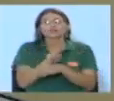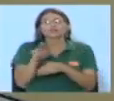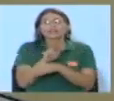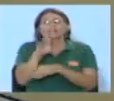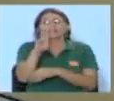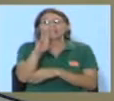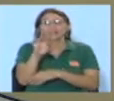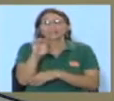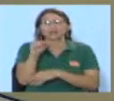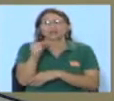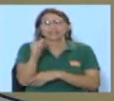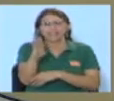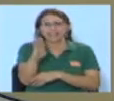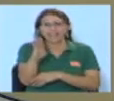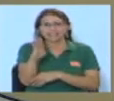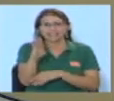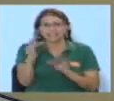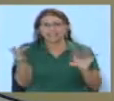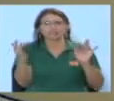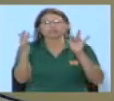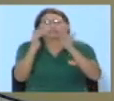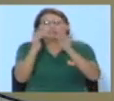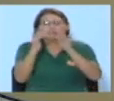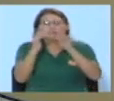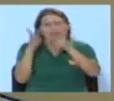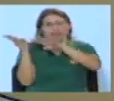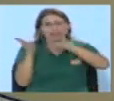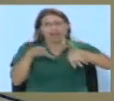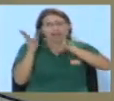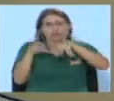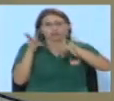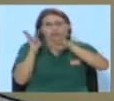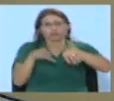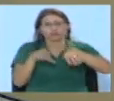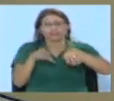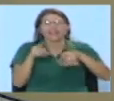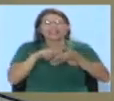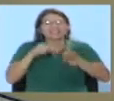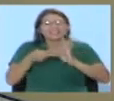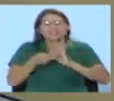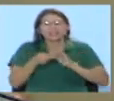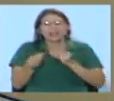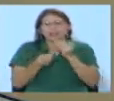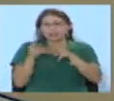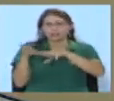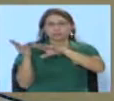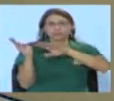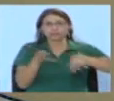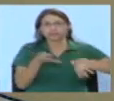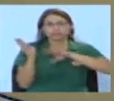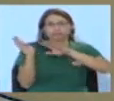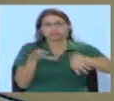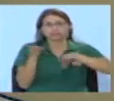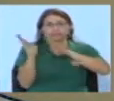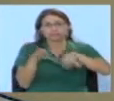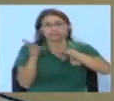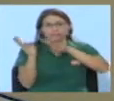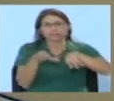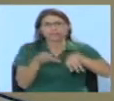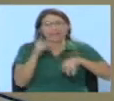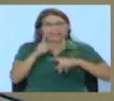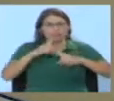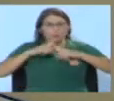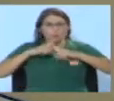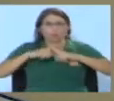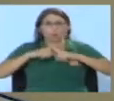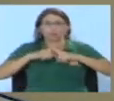gigas de cantidad de datos, que eso significaría, pues, por muchas multiplicaciones, multiplicado por mucho